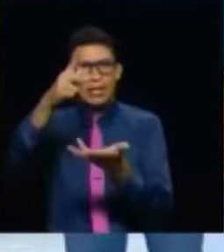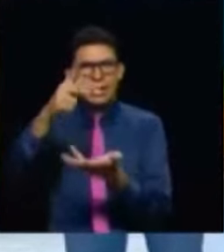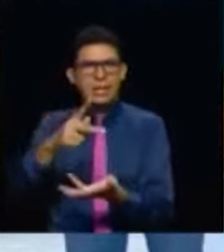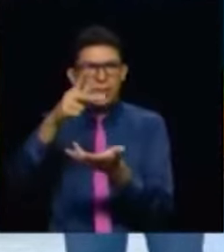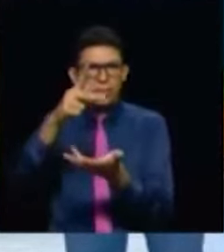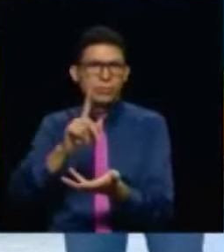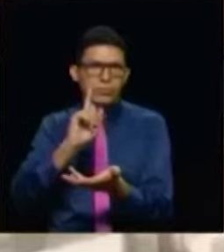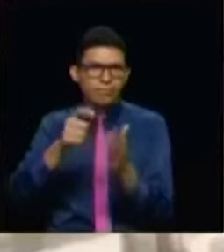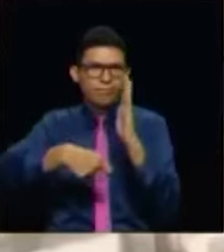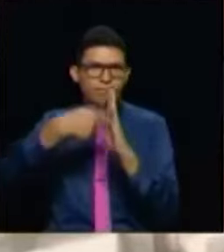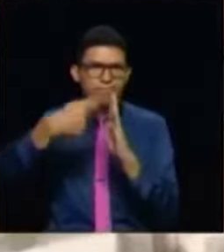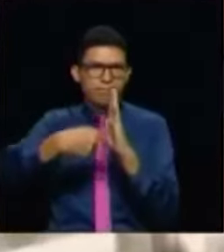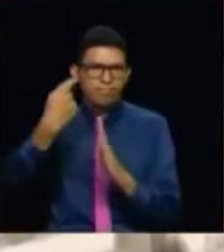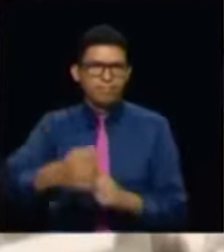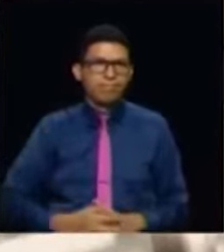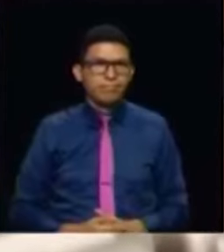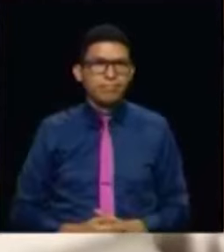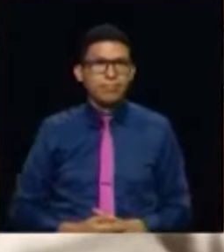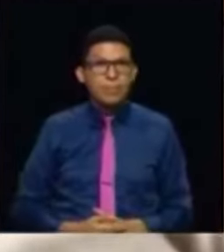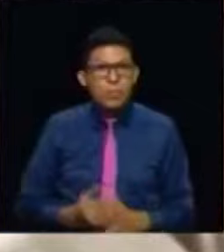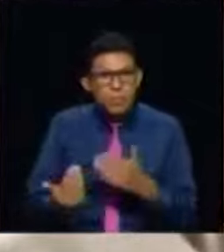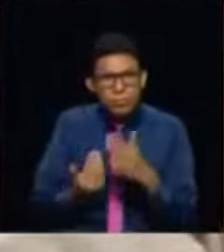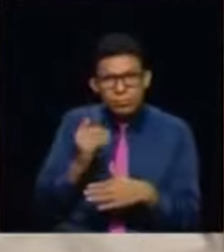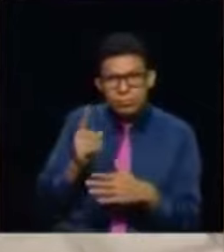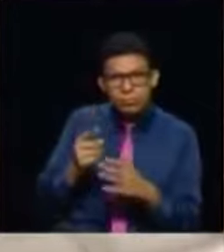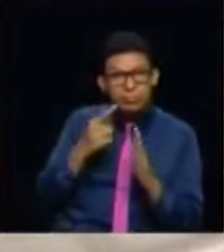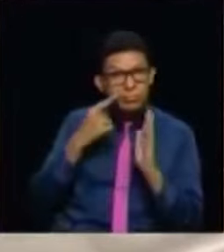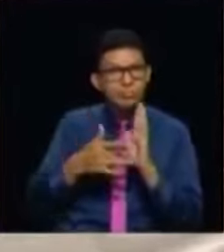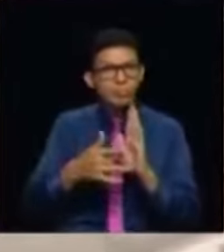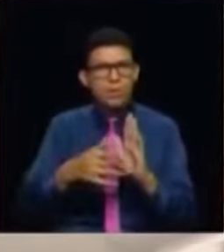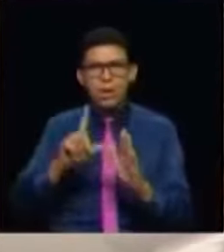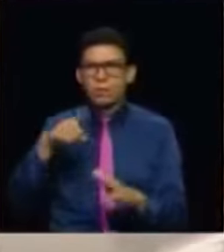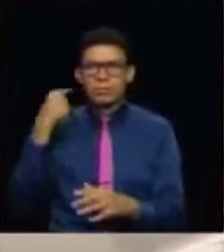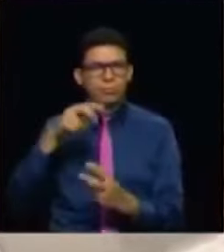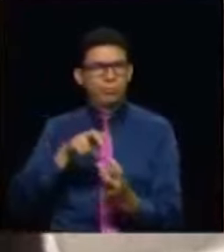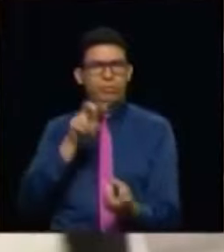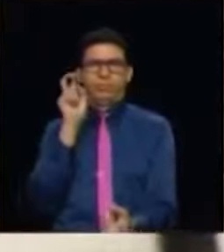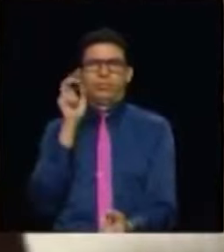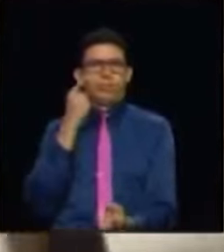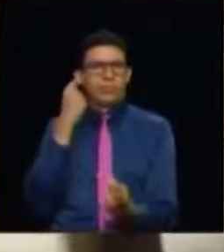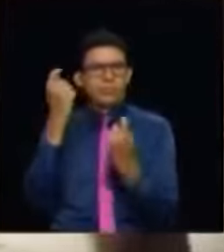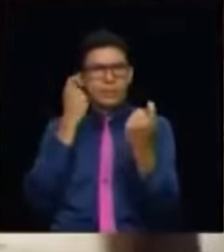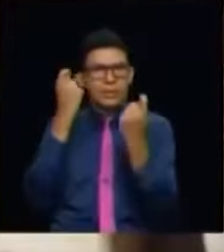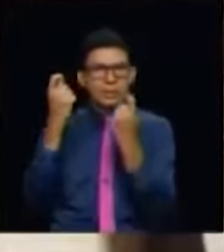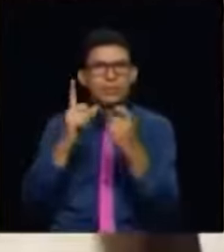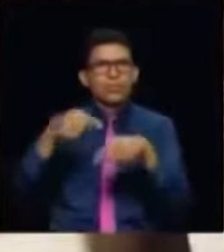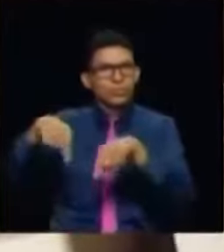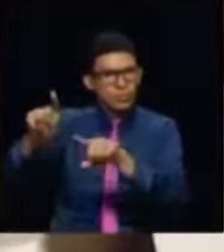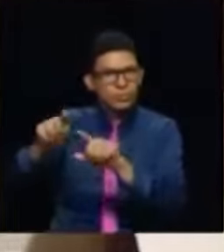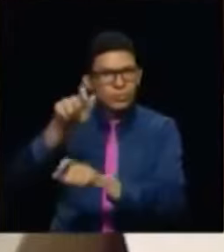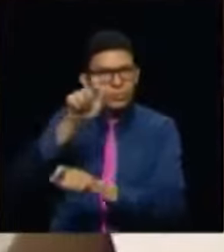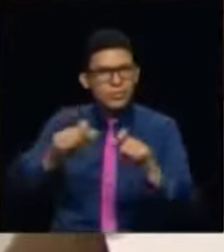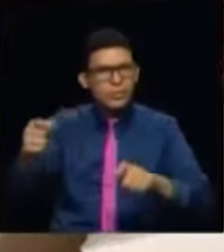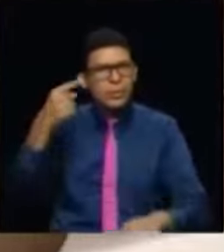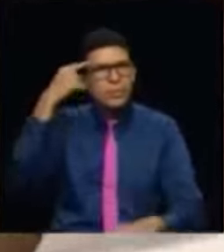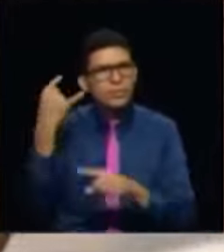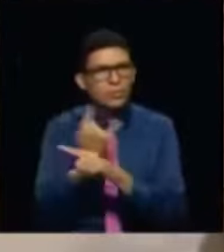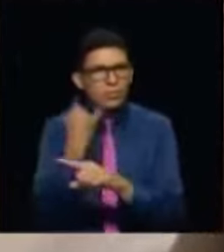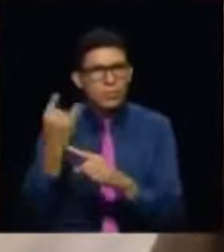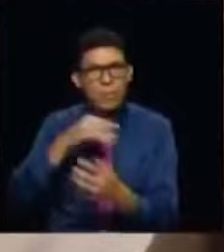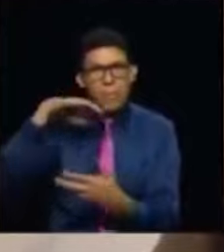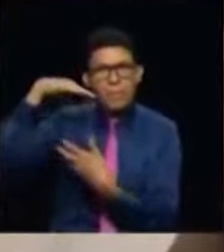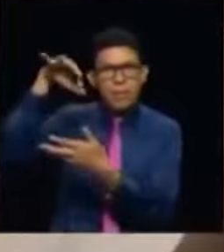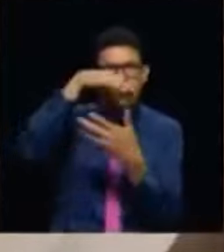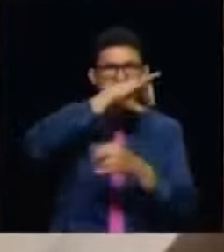clorhidrato de cocaína. Esta nueva modalidad ha dejado perplejas a las autoridades por las estrategias delictivas utilizadas para exportar la droga a los